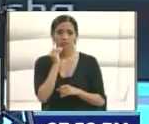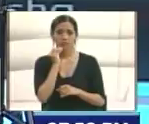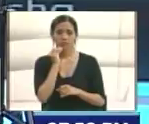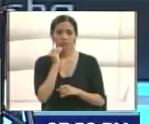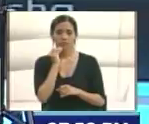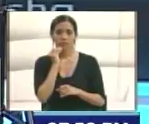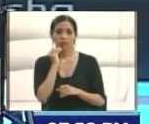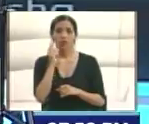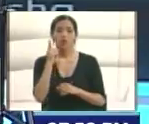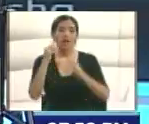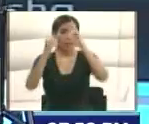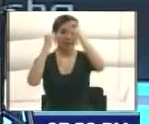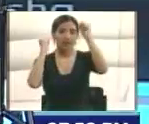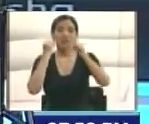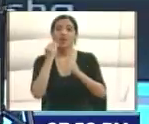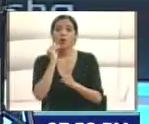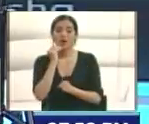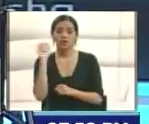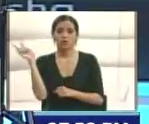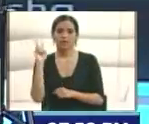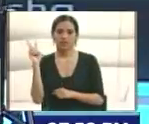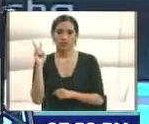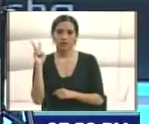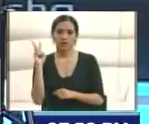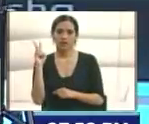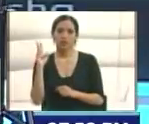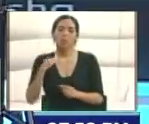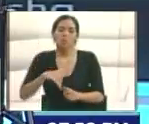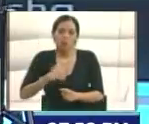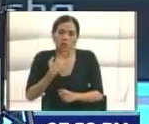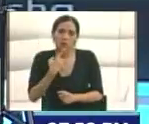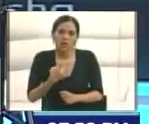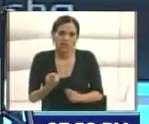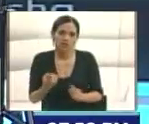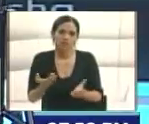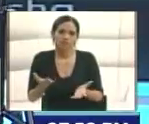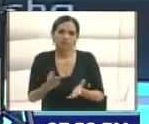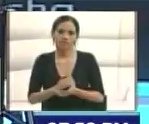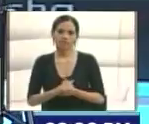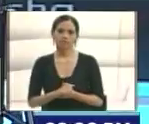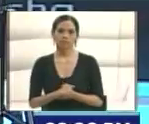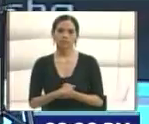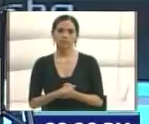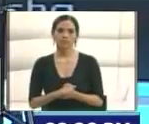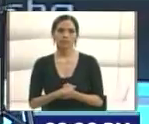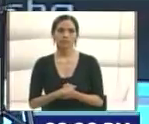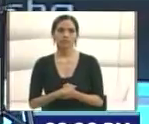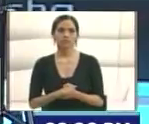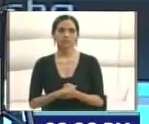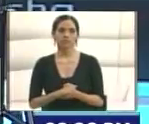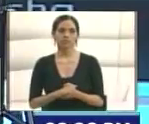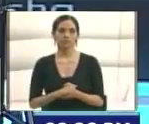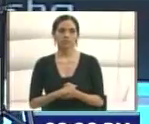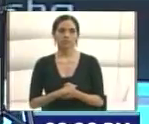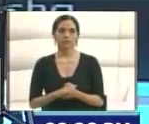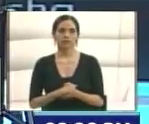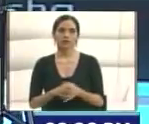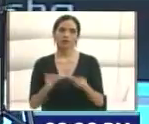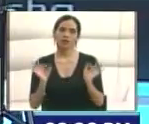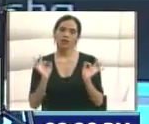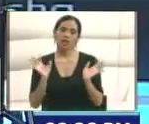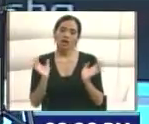un embajador de la juventud venezolana podríamos decir sin duda alguna y nada